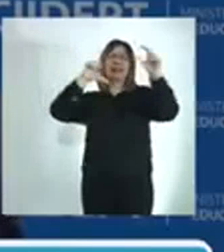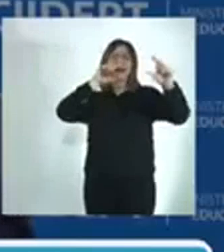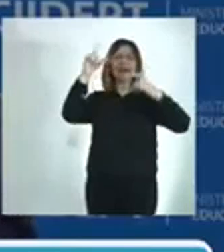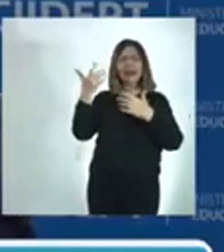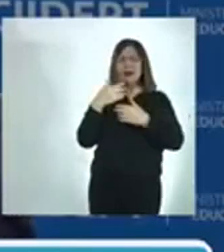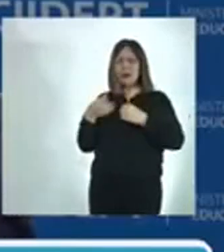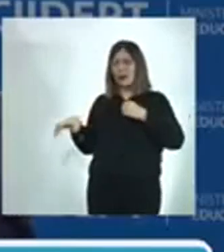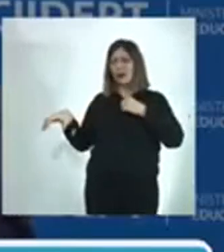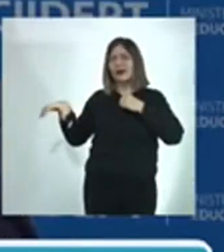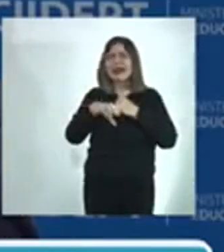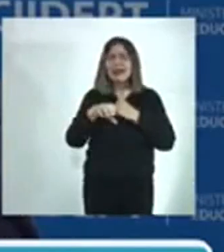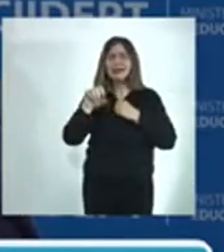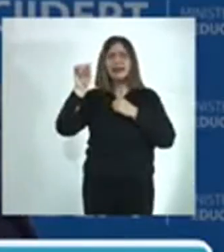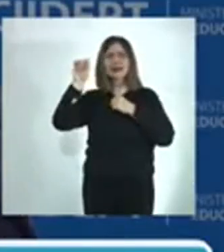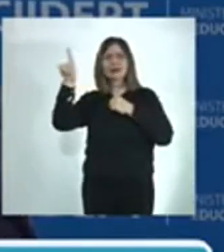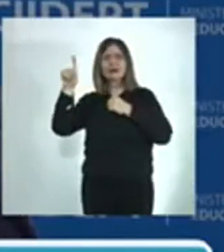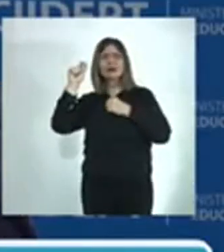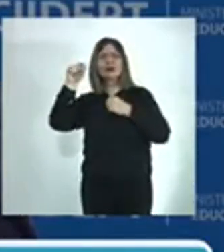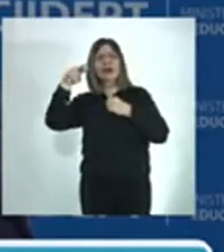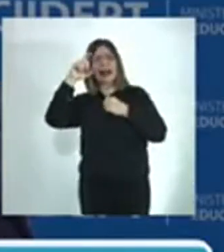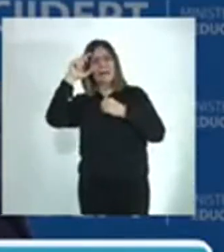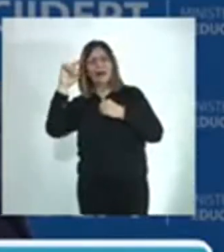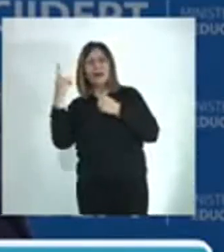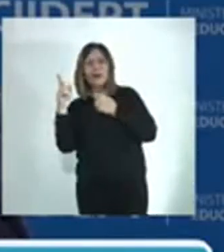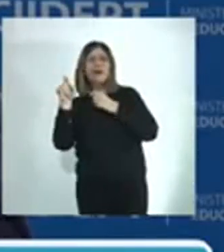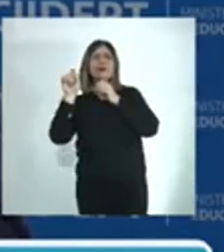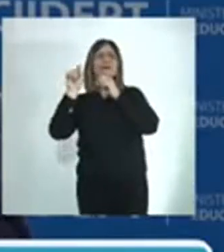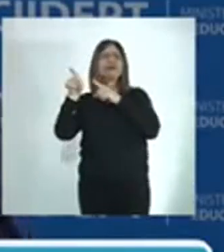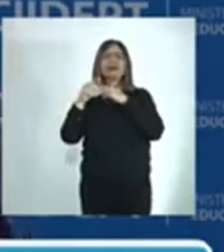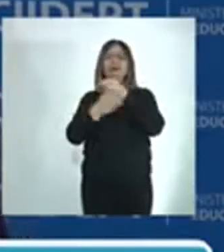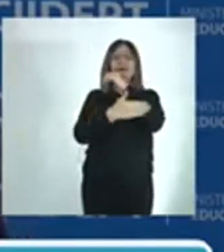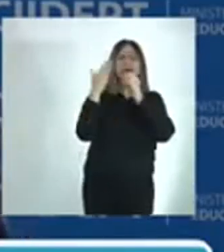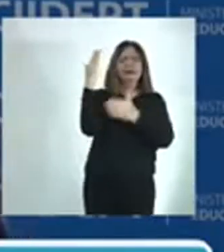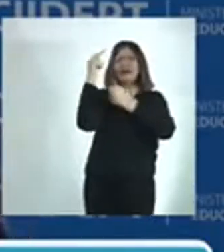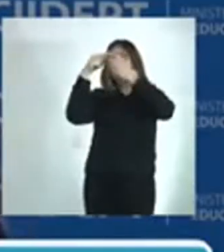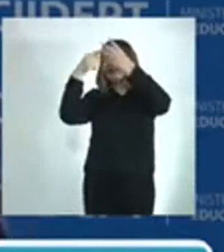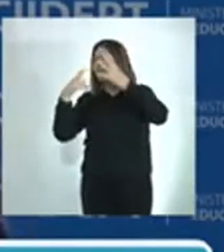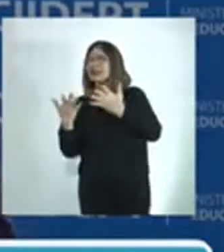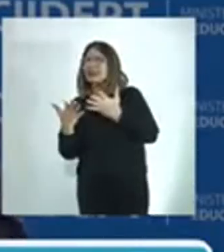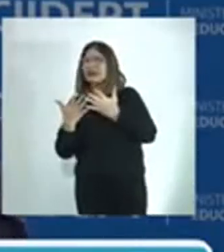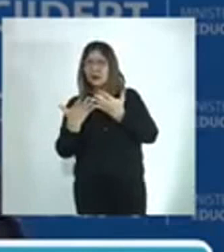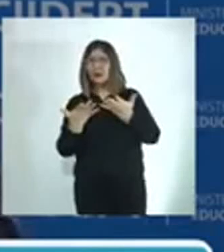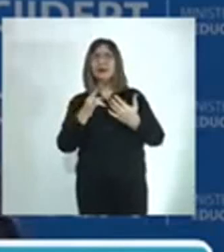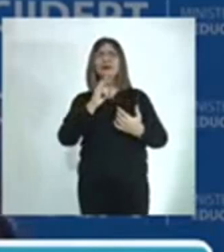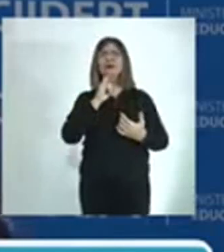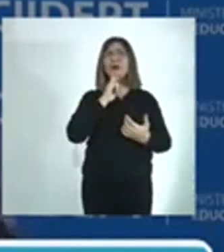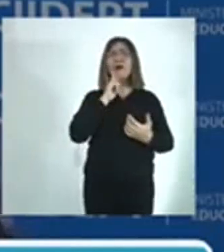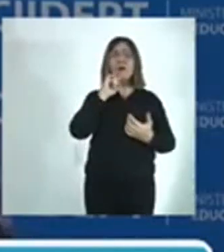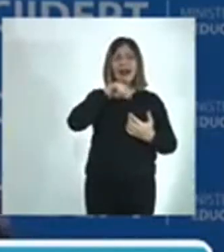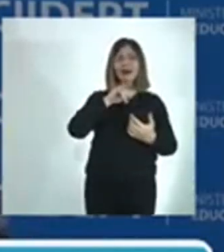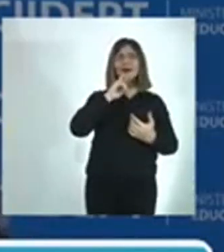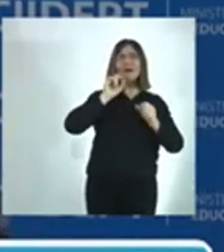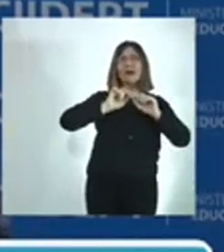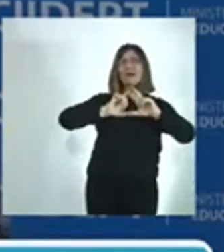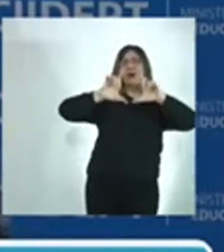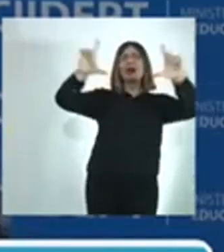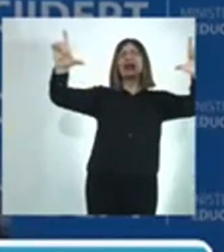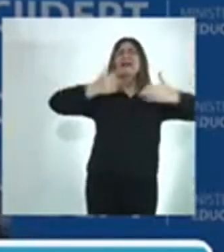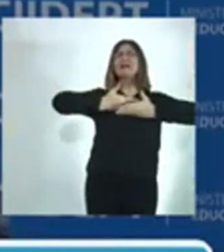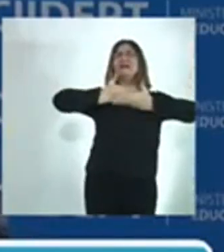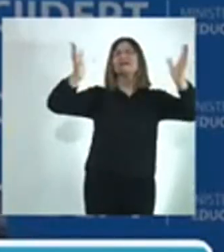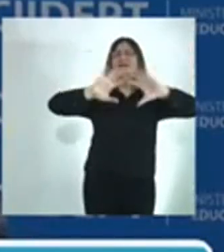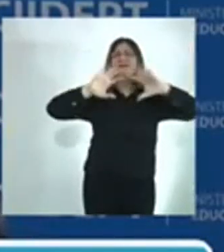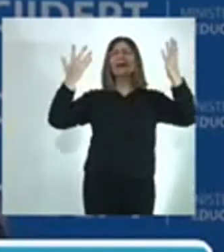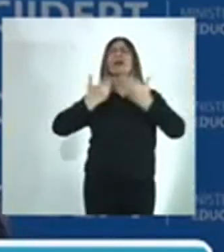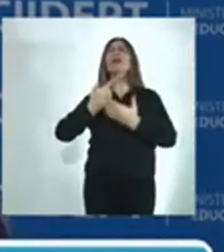vez transmitiendo en sus países el vivo. Es decir, Tucumán está en este momento presente en 15 países, aparte de tener a 15 países presentes acá en